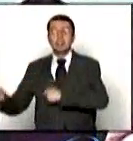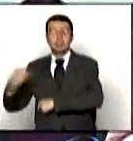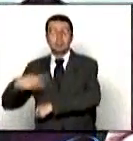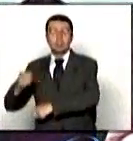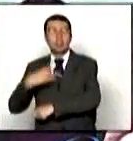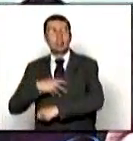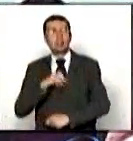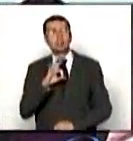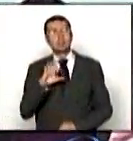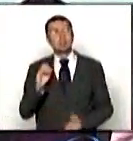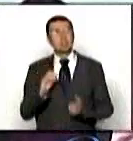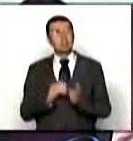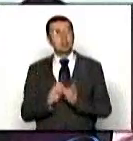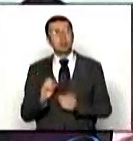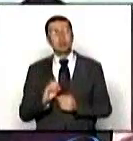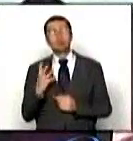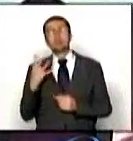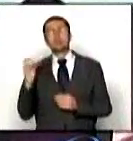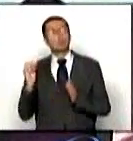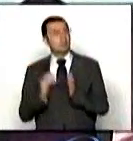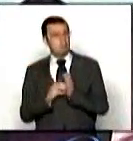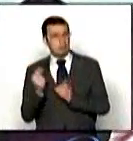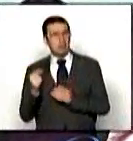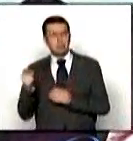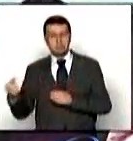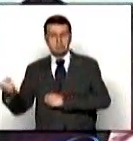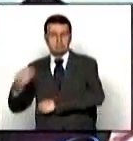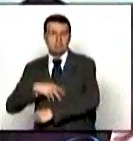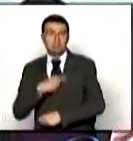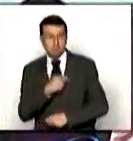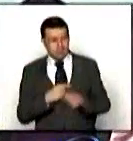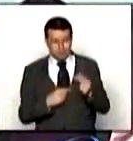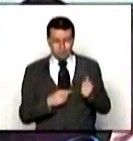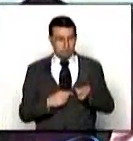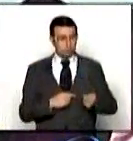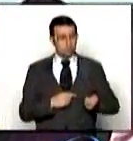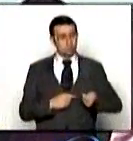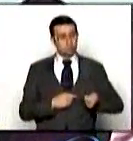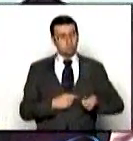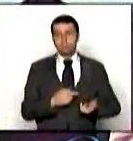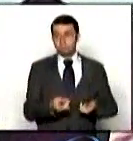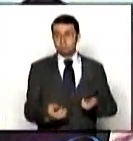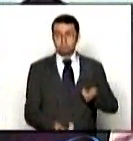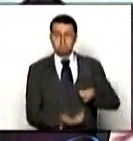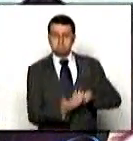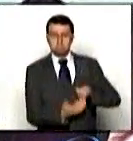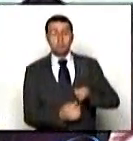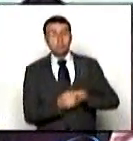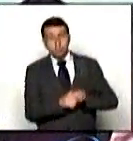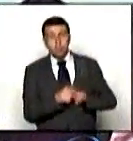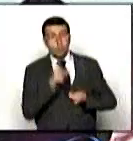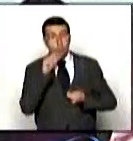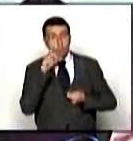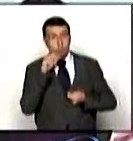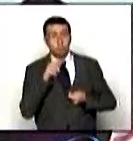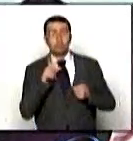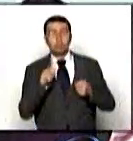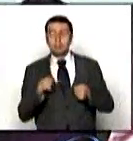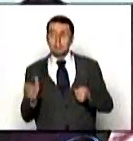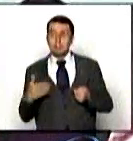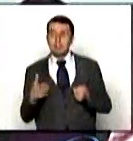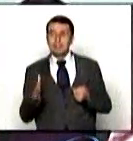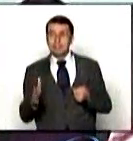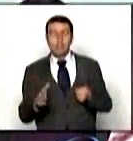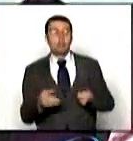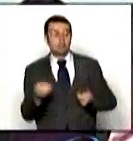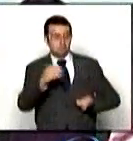pueden calentar rápidamente este tipo de proteína. La proteína está principalmente representada por lo que es el pollo y lo que es el pescado. Los